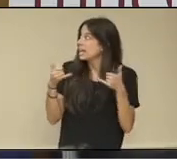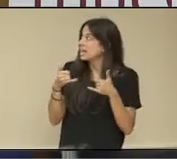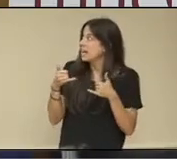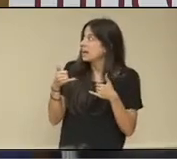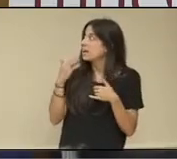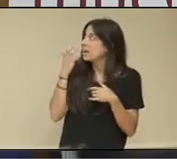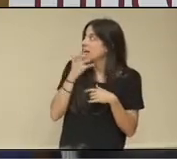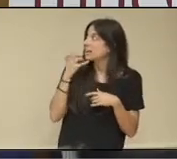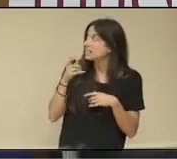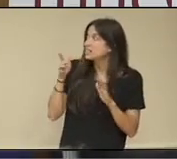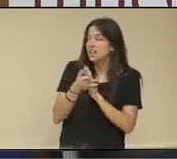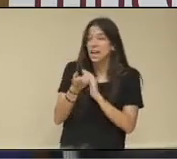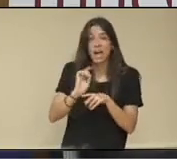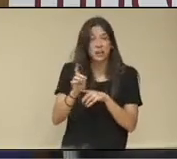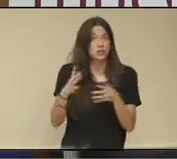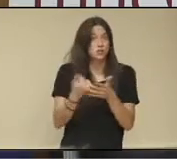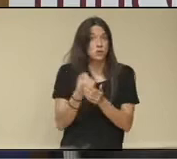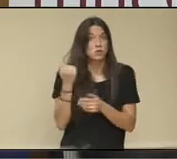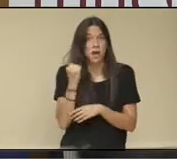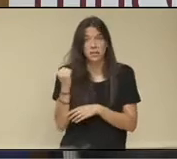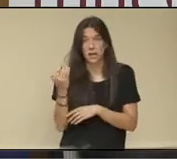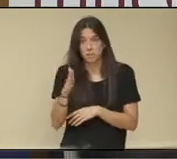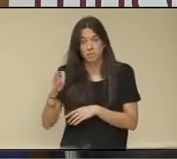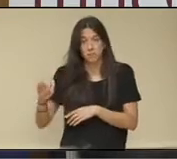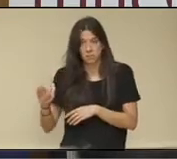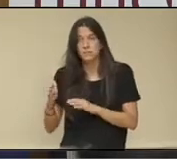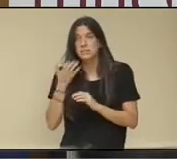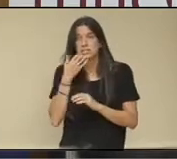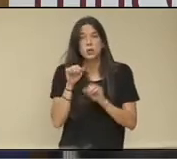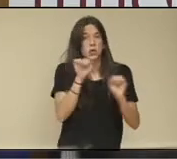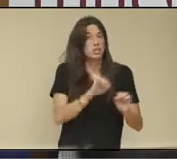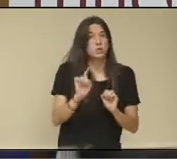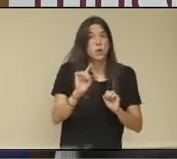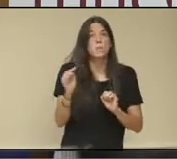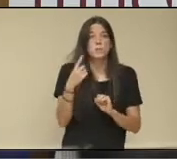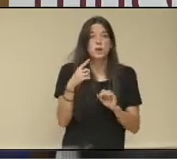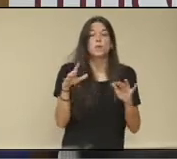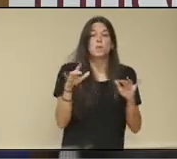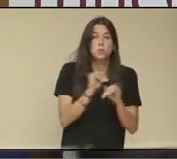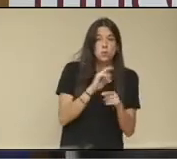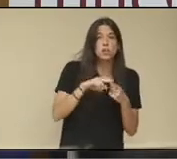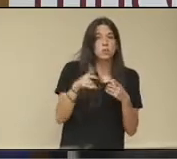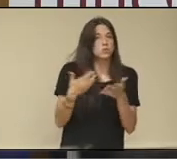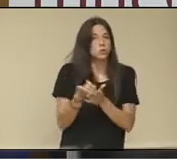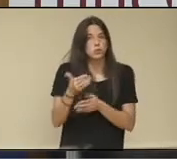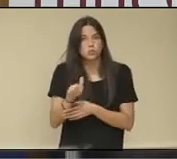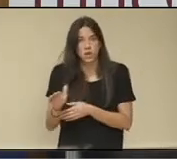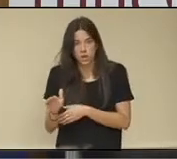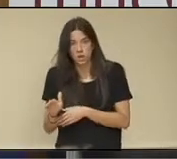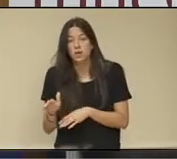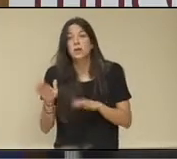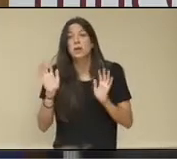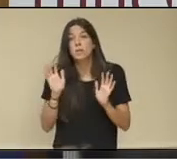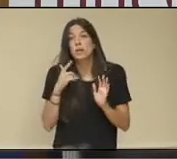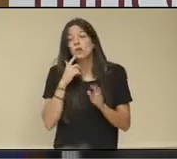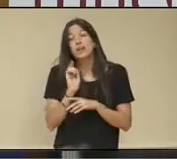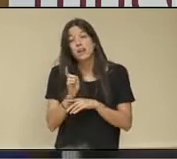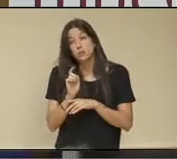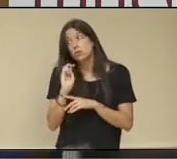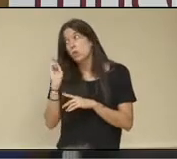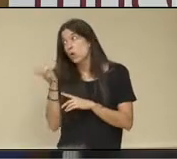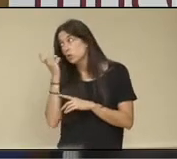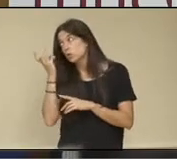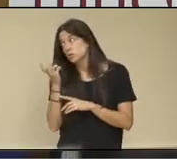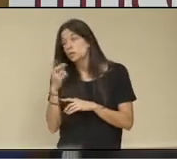todos los ratones que no se han inmunizado. Primero les hace perder peso y luego todos mueren. Sin embargo, en los ratones que se